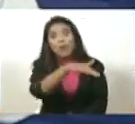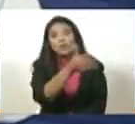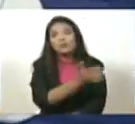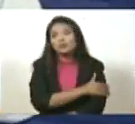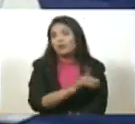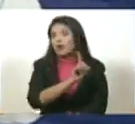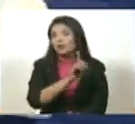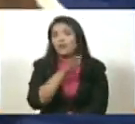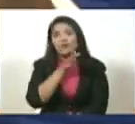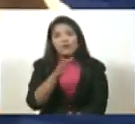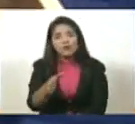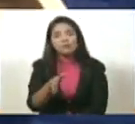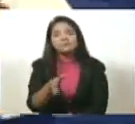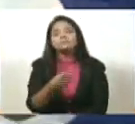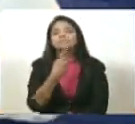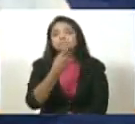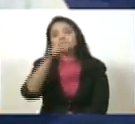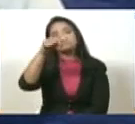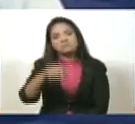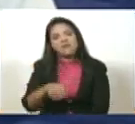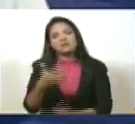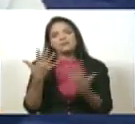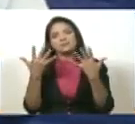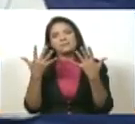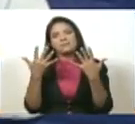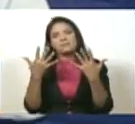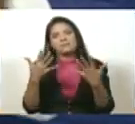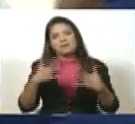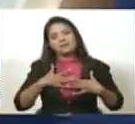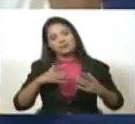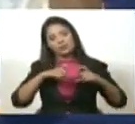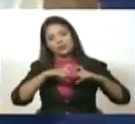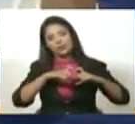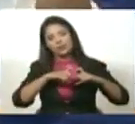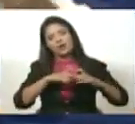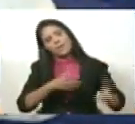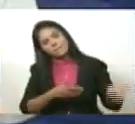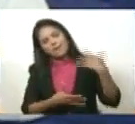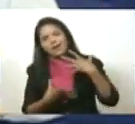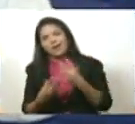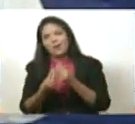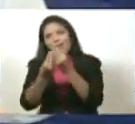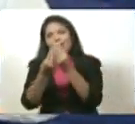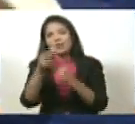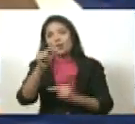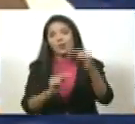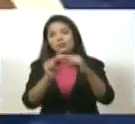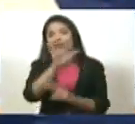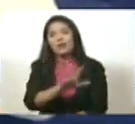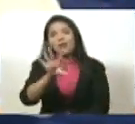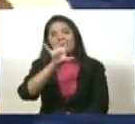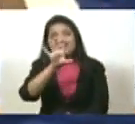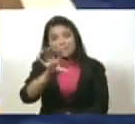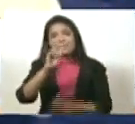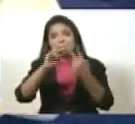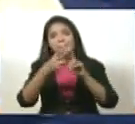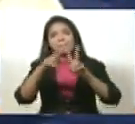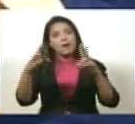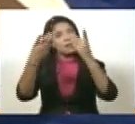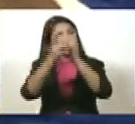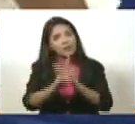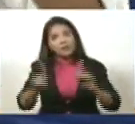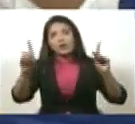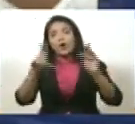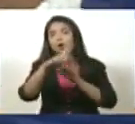salió, queremos decirle: aquí están nuestras manos, aquí están nuestros corazones. Vamos juntos a construir la paz, vamos por la democracia,